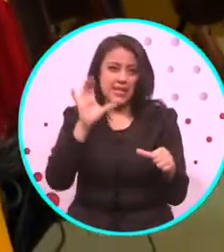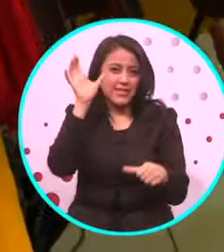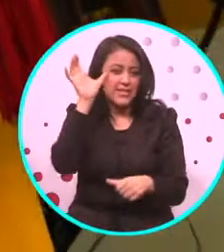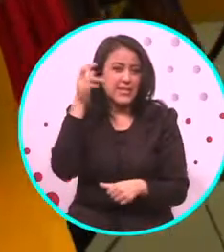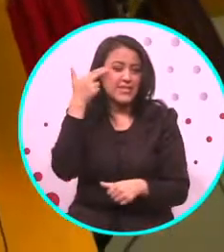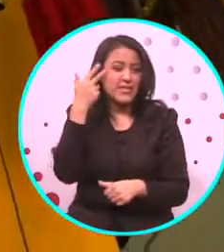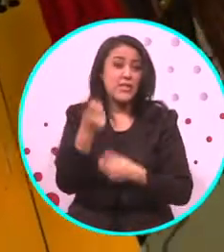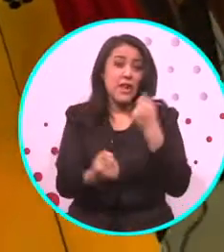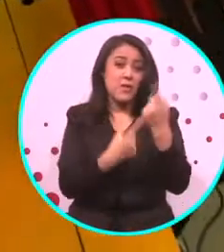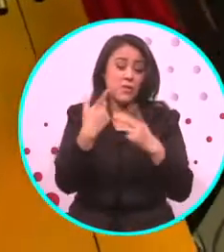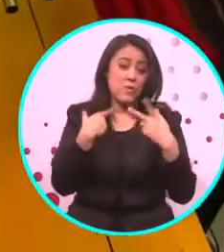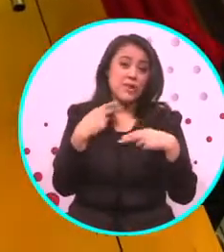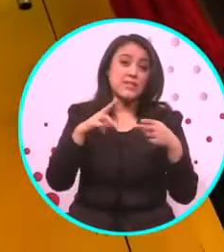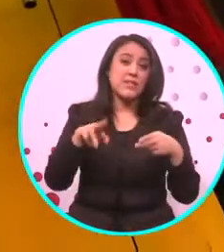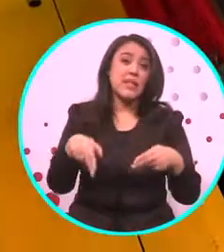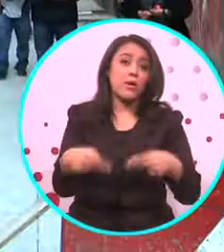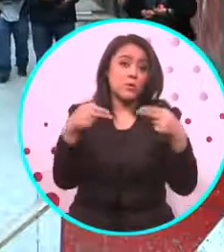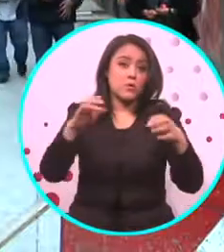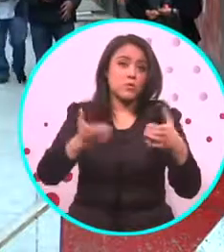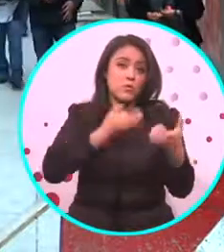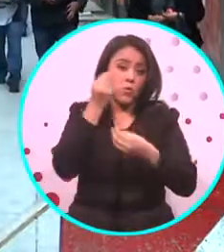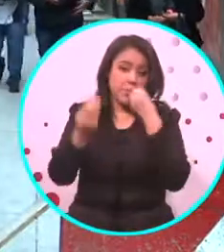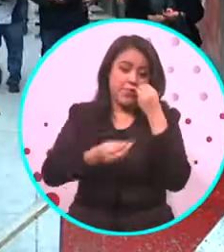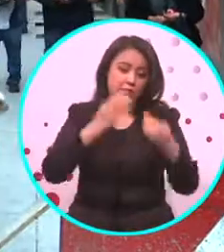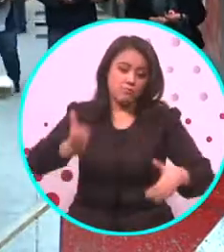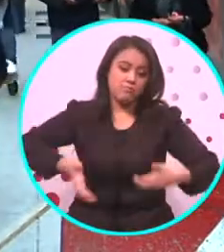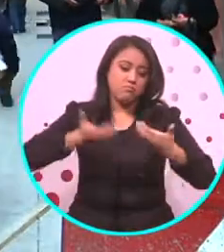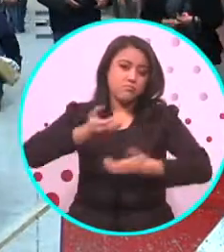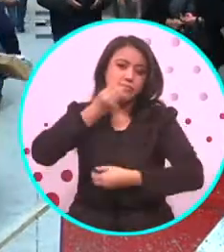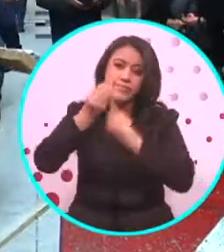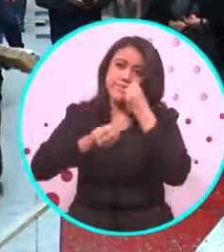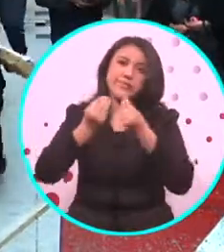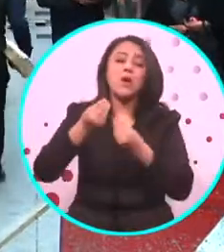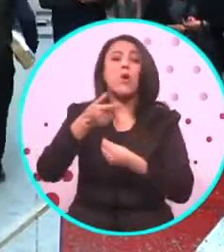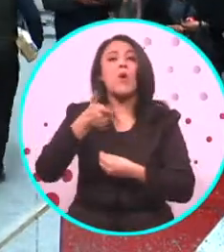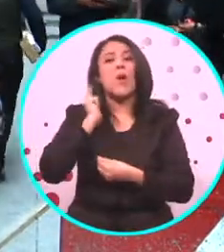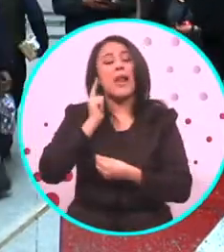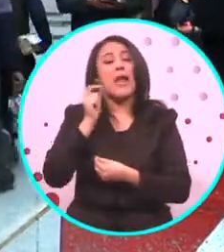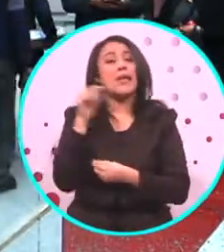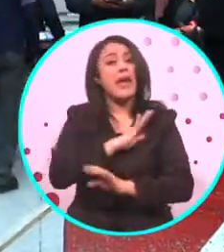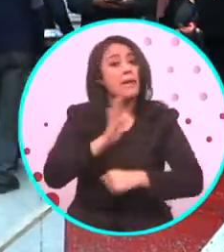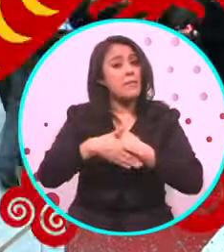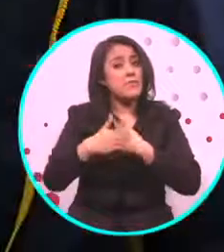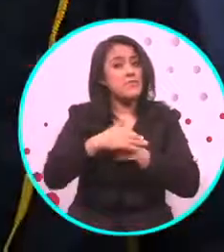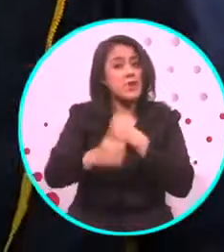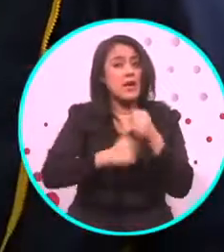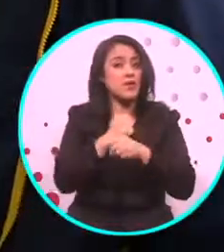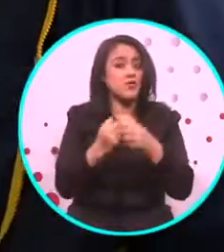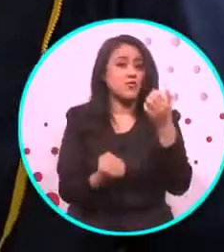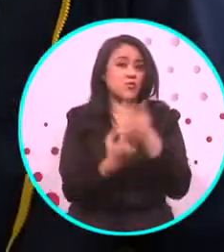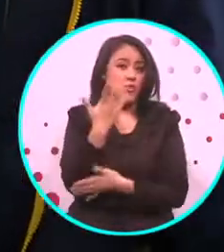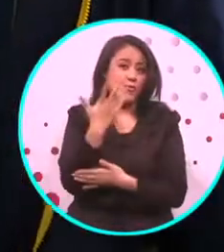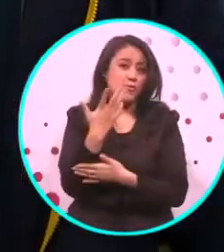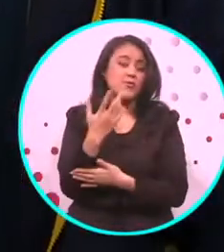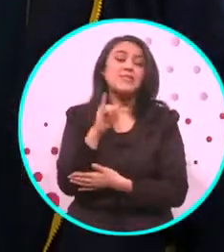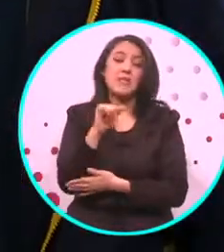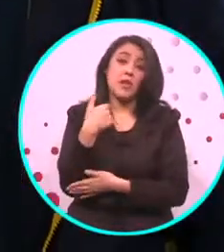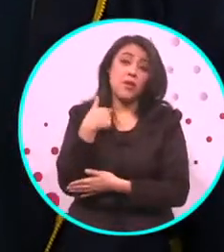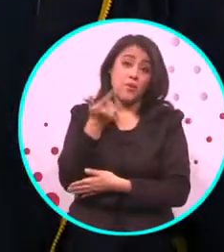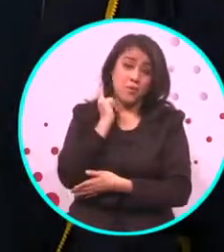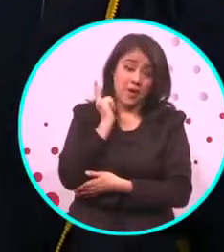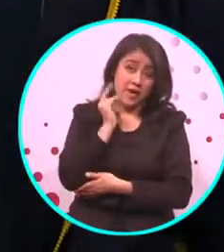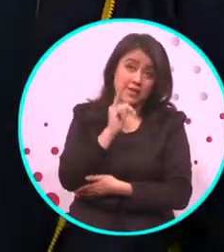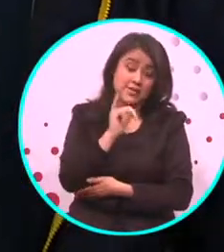mayoría de negocios son de comida. ¡Qué difícil! Esperemos que se los entreguen para el Año Nuevo Chino. Exactamente, es la intención